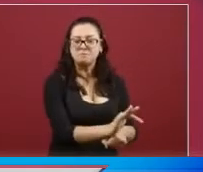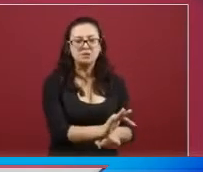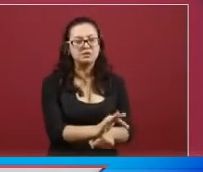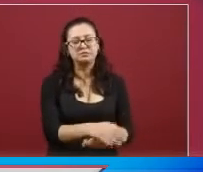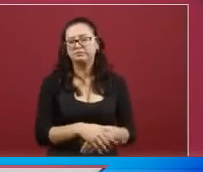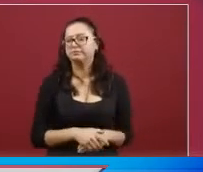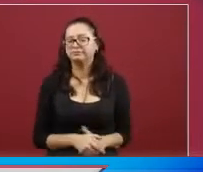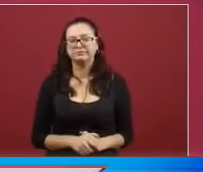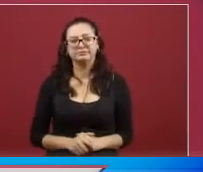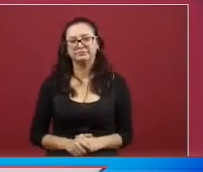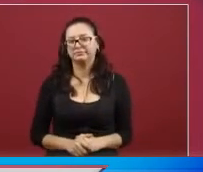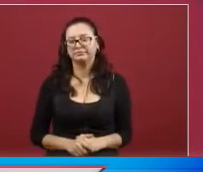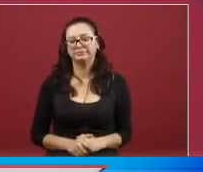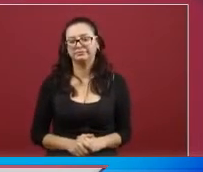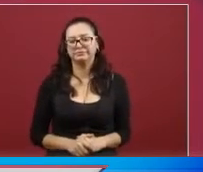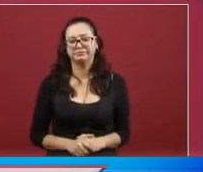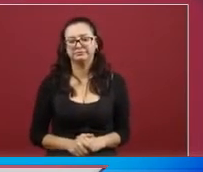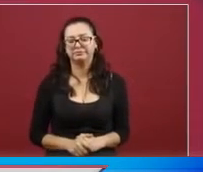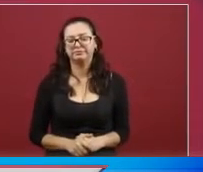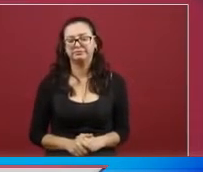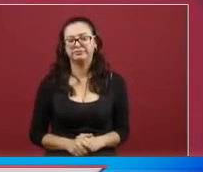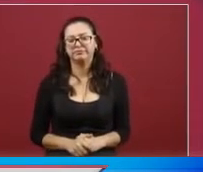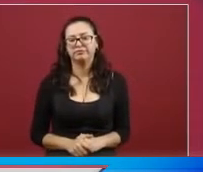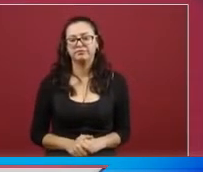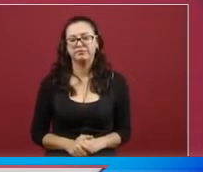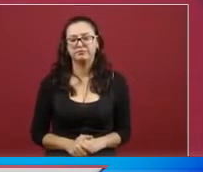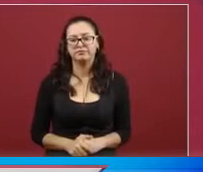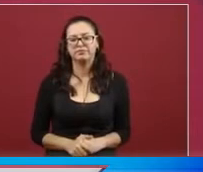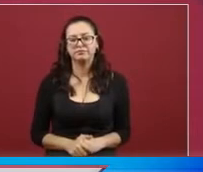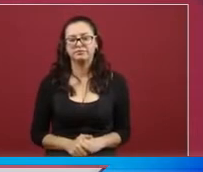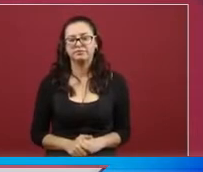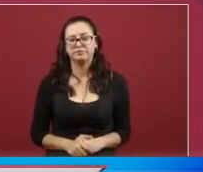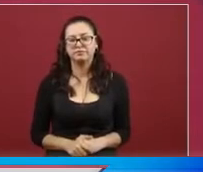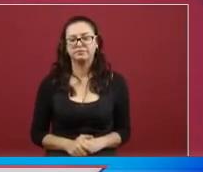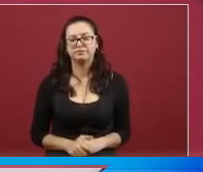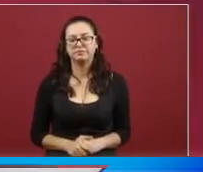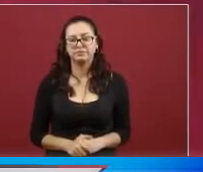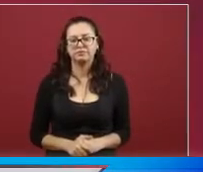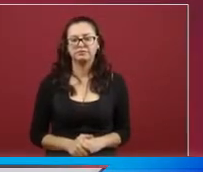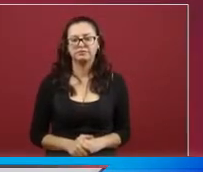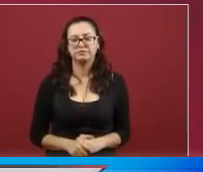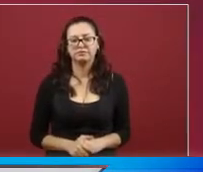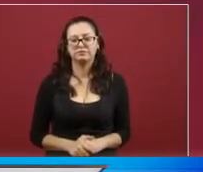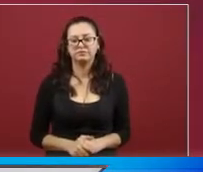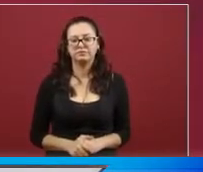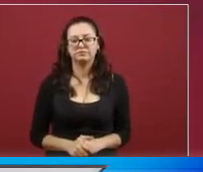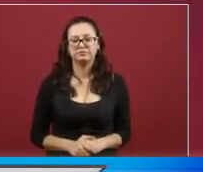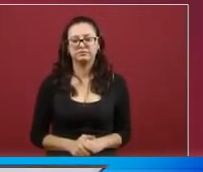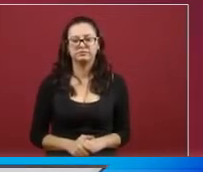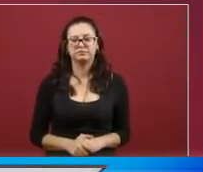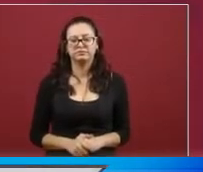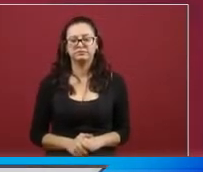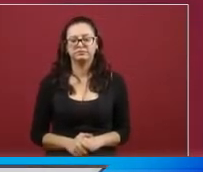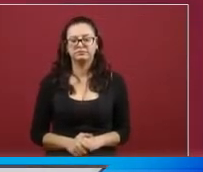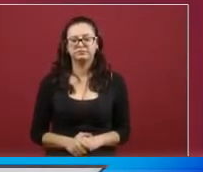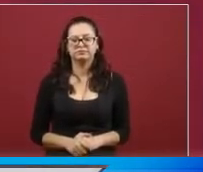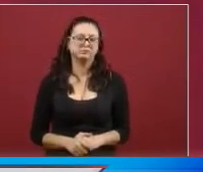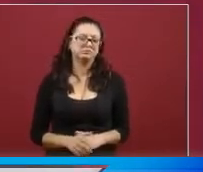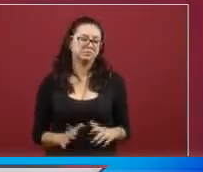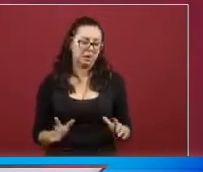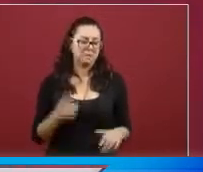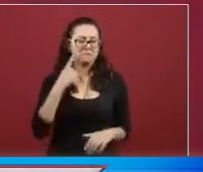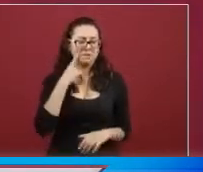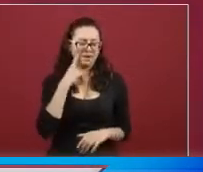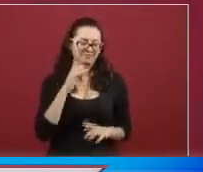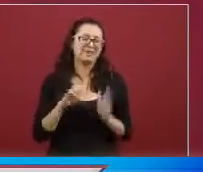postura del anterior director de la Comisión Federal de Electricidad. Fue desastrosa la gestión anterior. sobre todo con los contratos leoninos en los que se